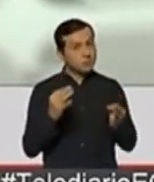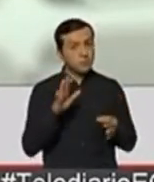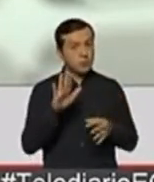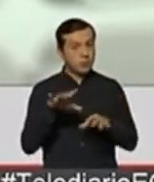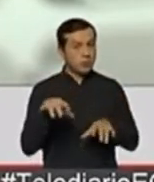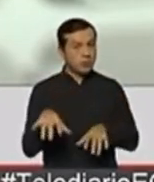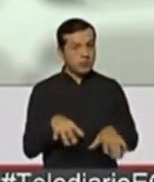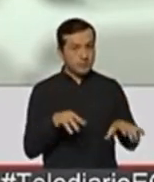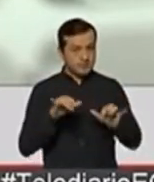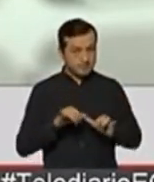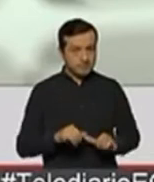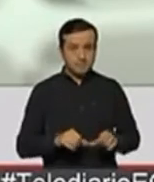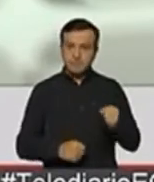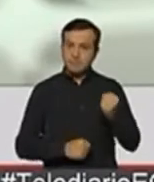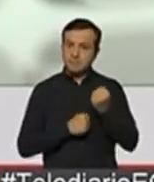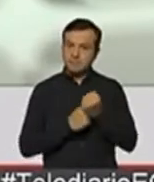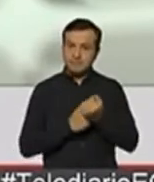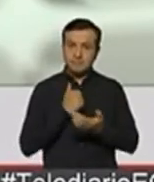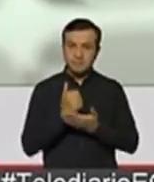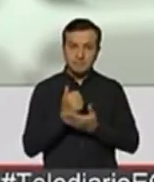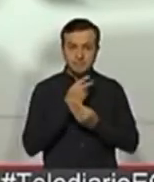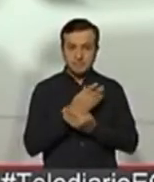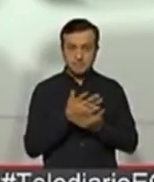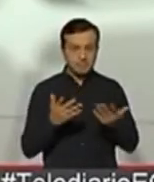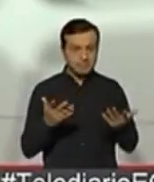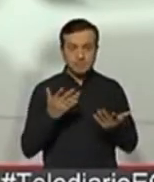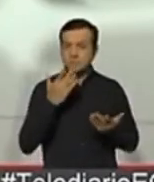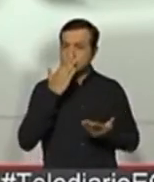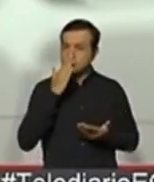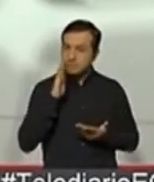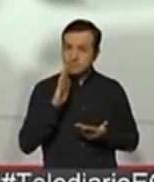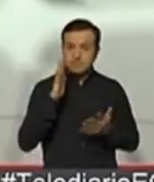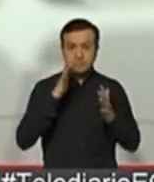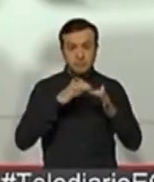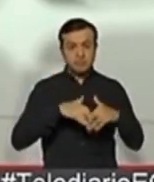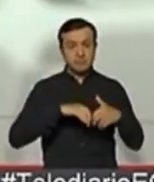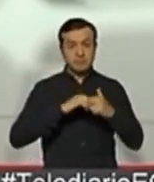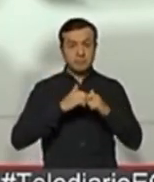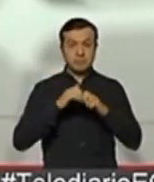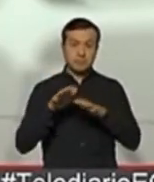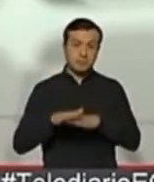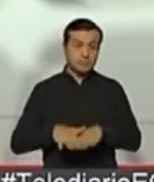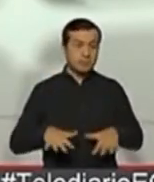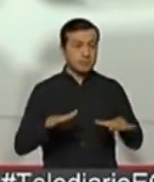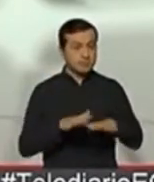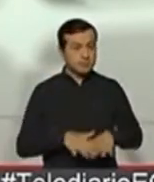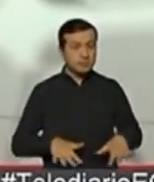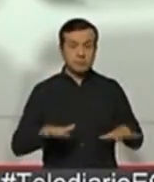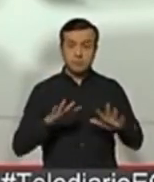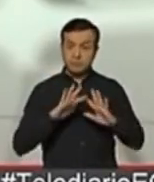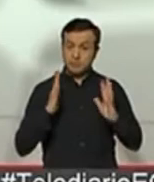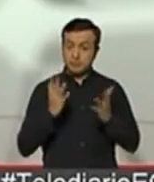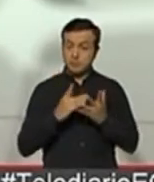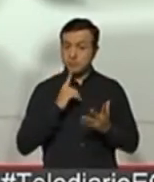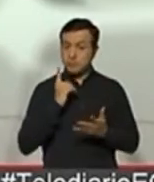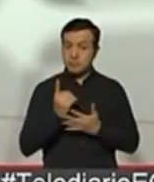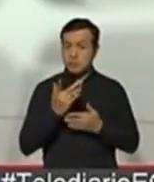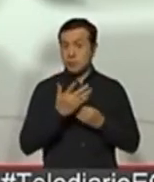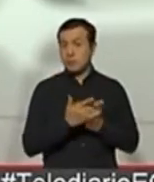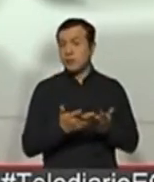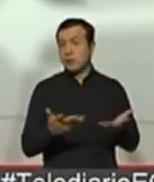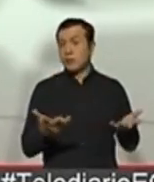actividades que permitan hacer frente a la crisis climática que se vive a nivel global. En ese